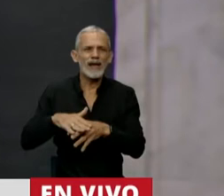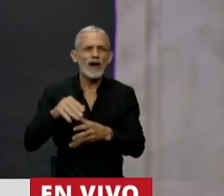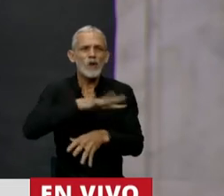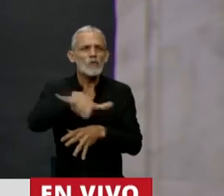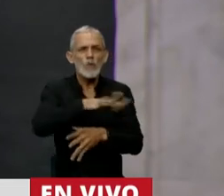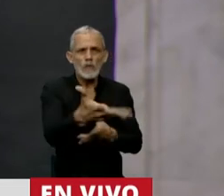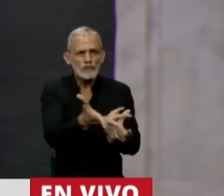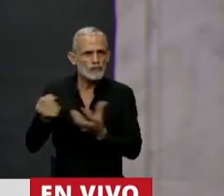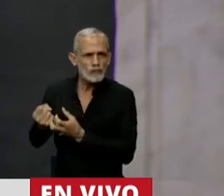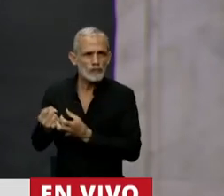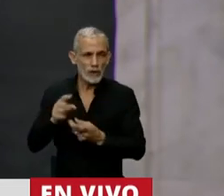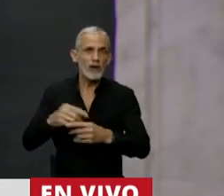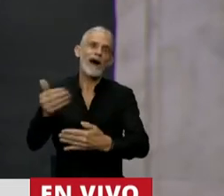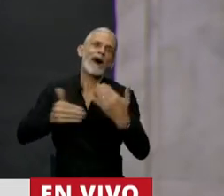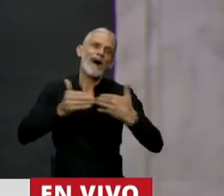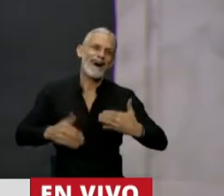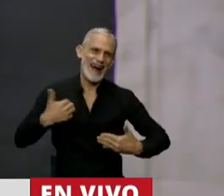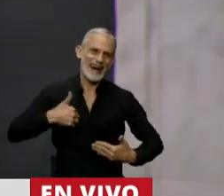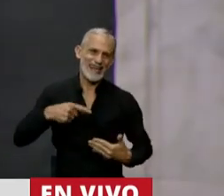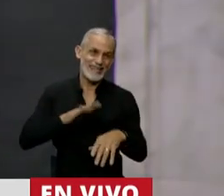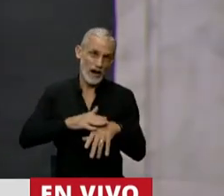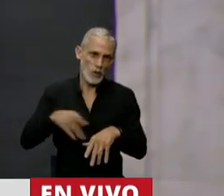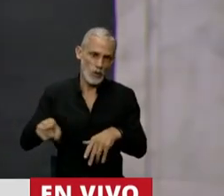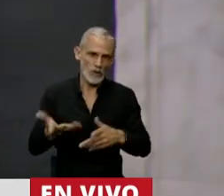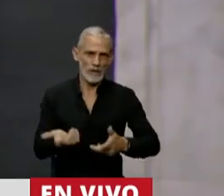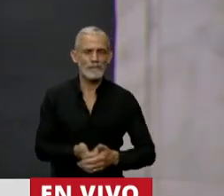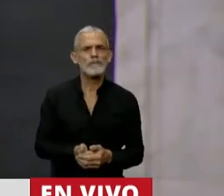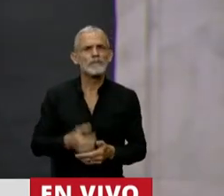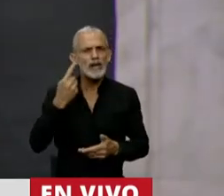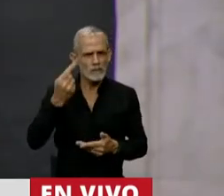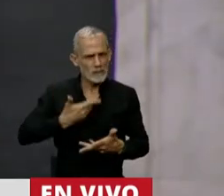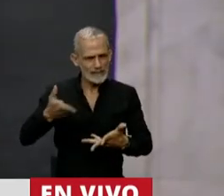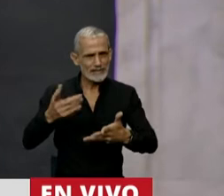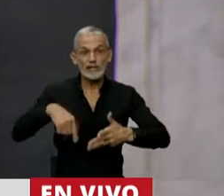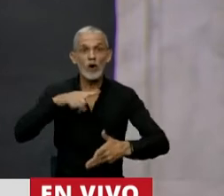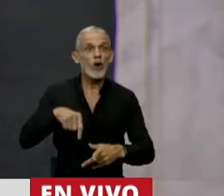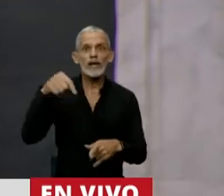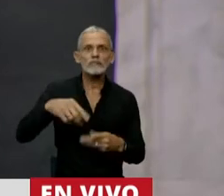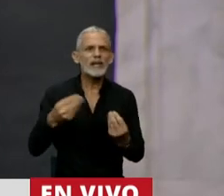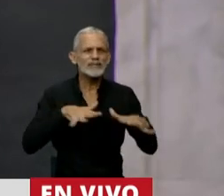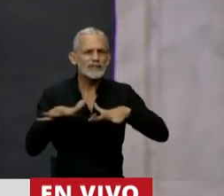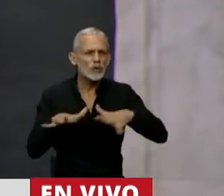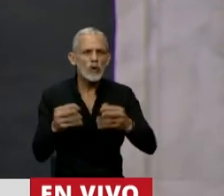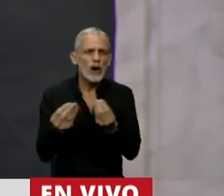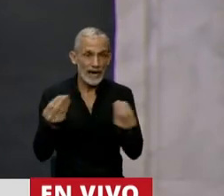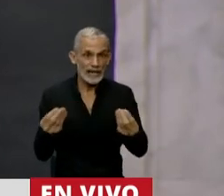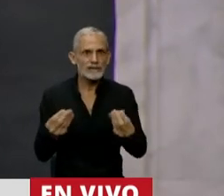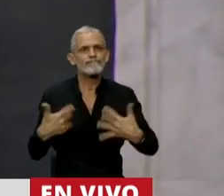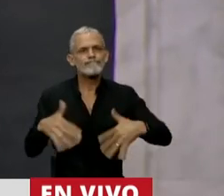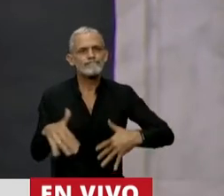espiral permanente de atraso y decadencia del país. Mire, presidente, hoy estamos frente a